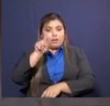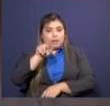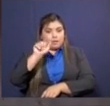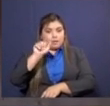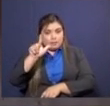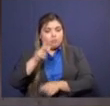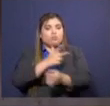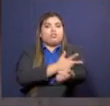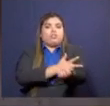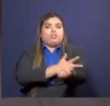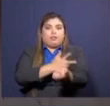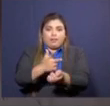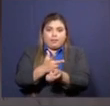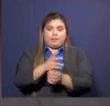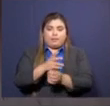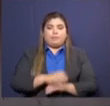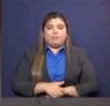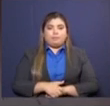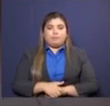Chiriquí.